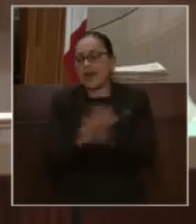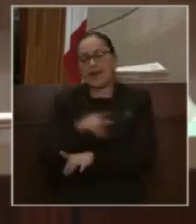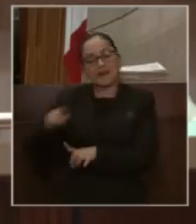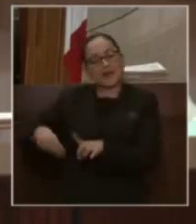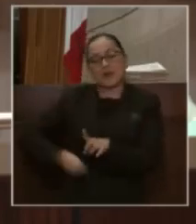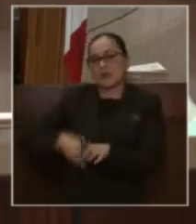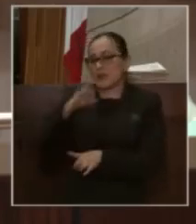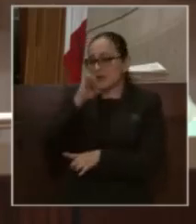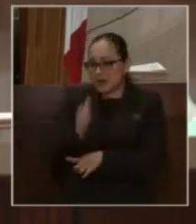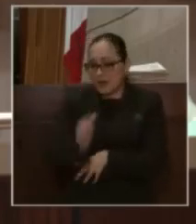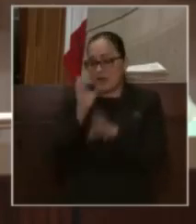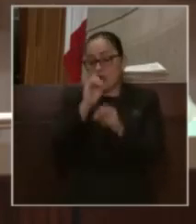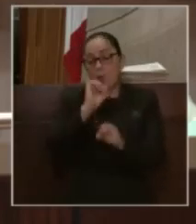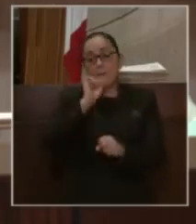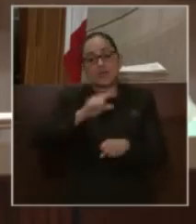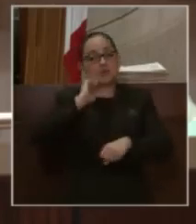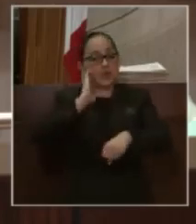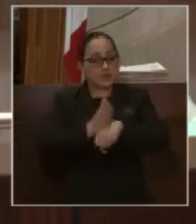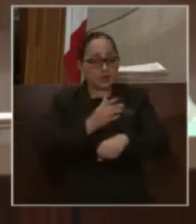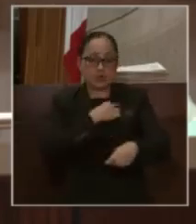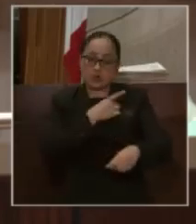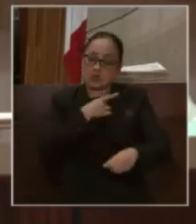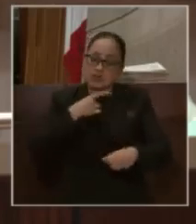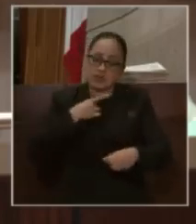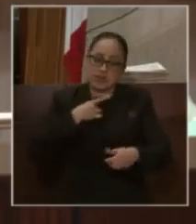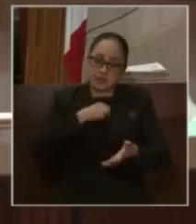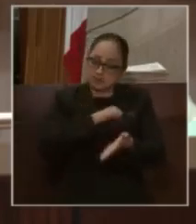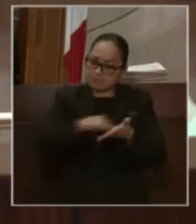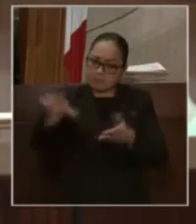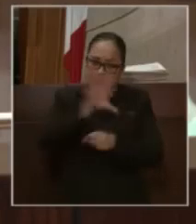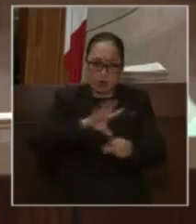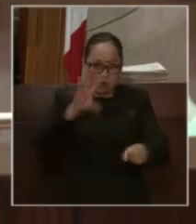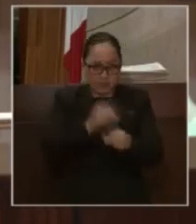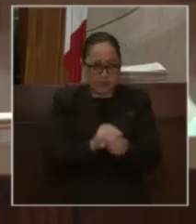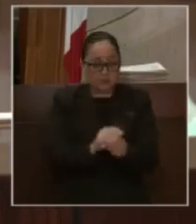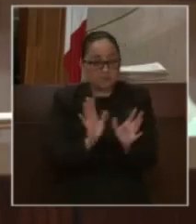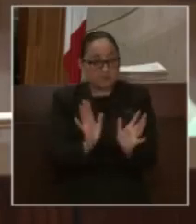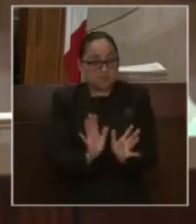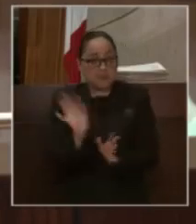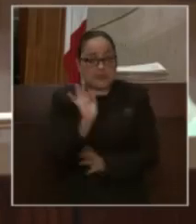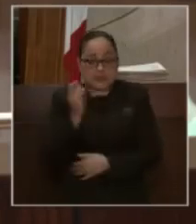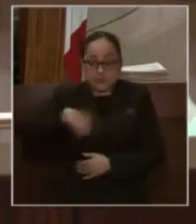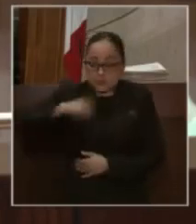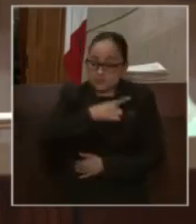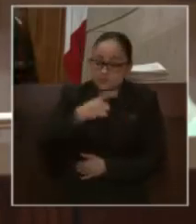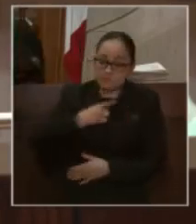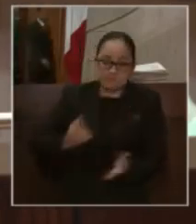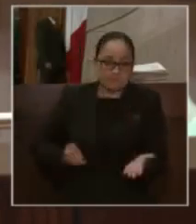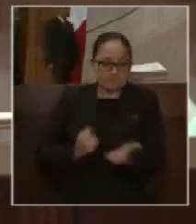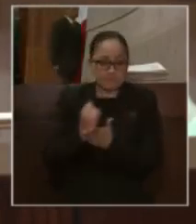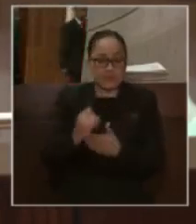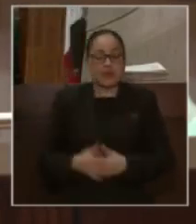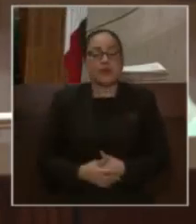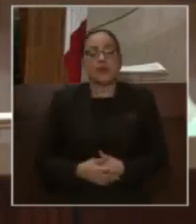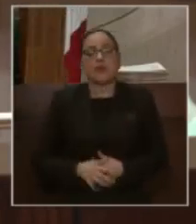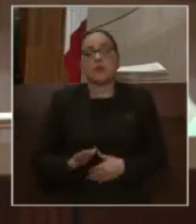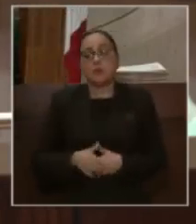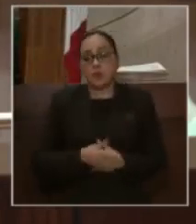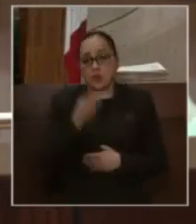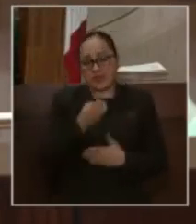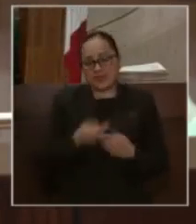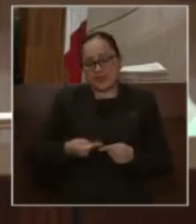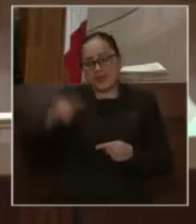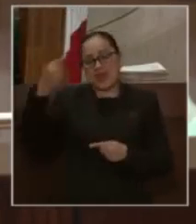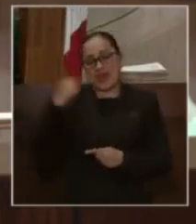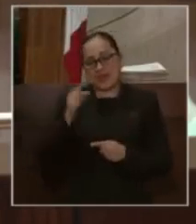si dicha sanción debe ser revocada lisa y llanamente. Y en ese sentido, pues yo lo he